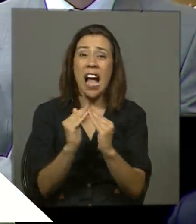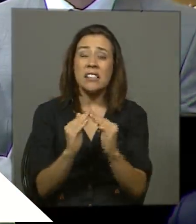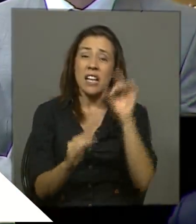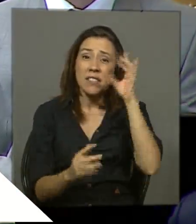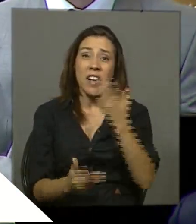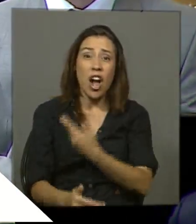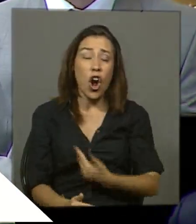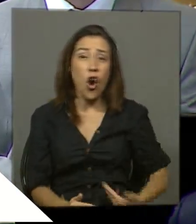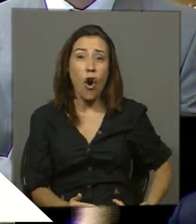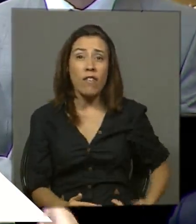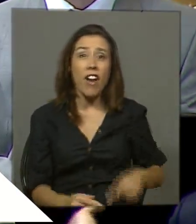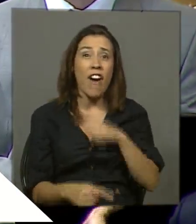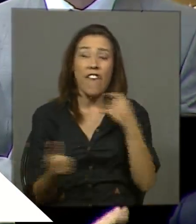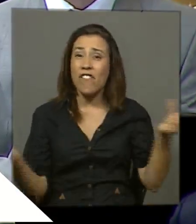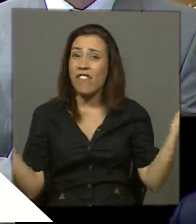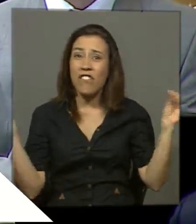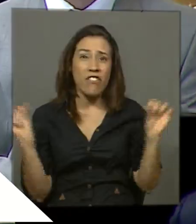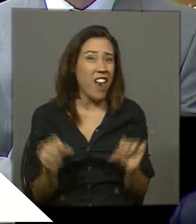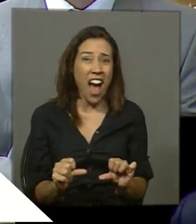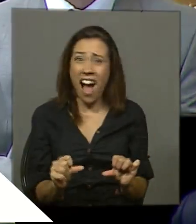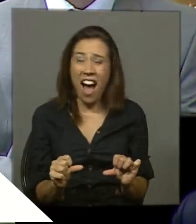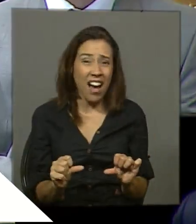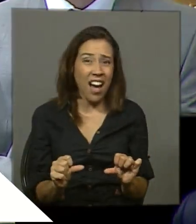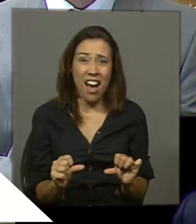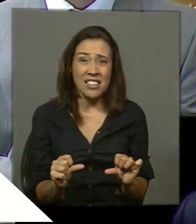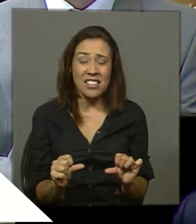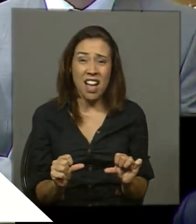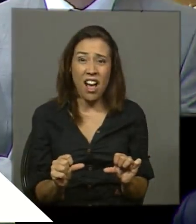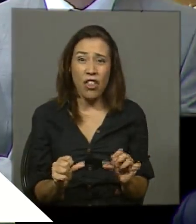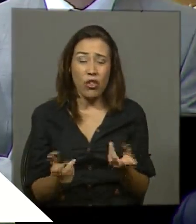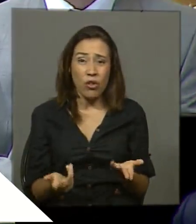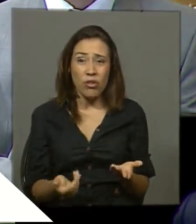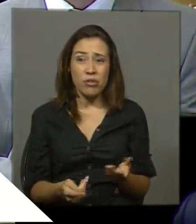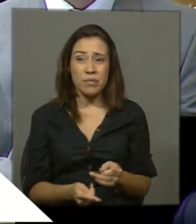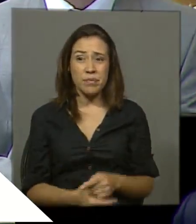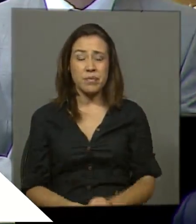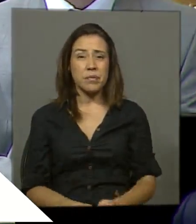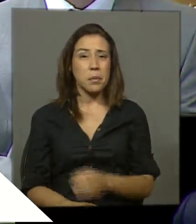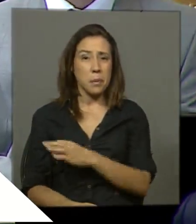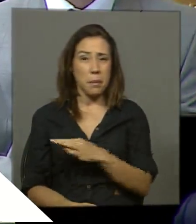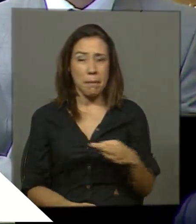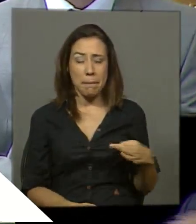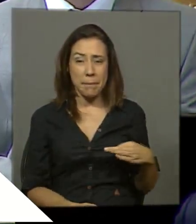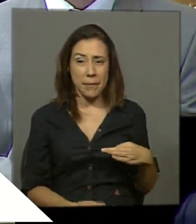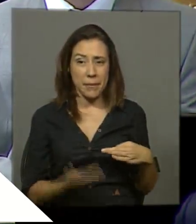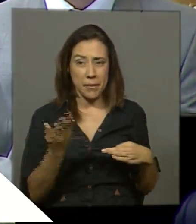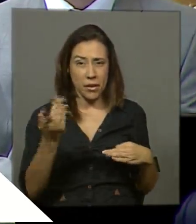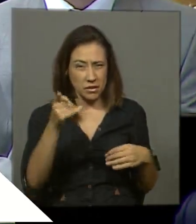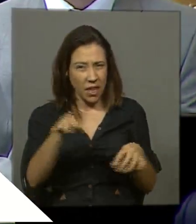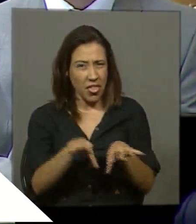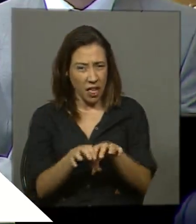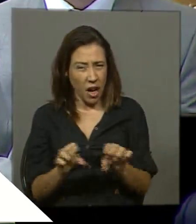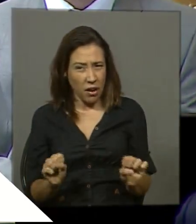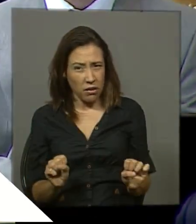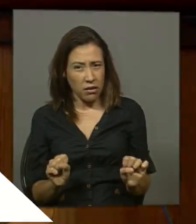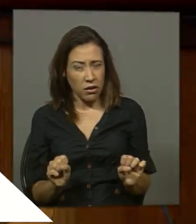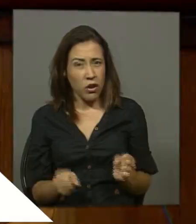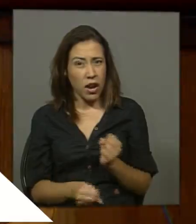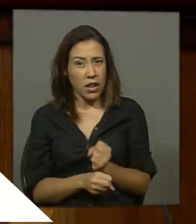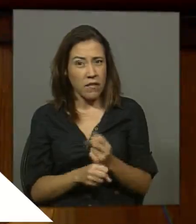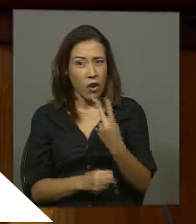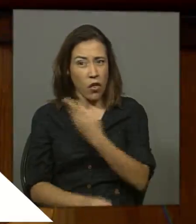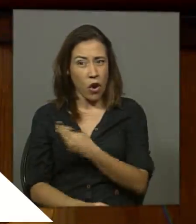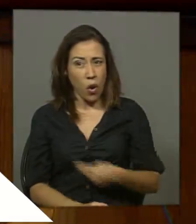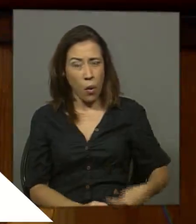que el gobierno ha fracasado en esta postura ministro Está conforme con la actuación del